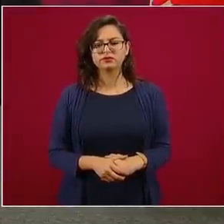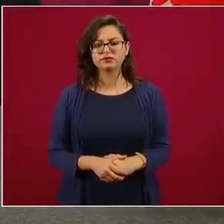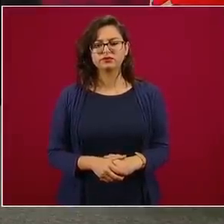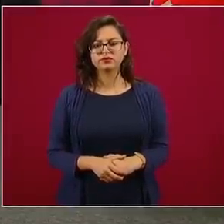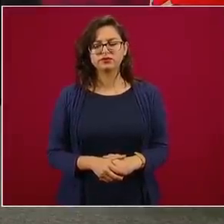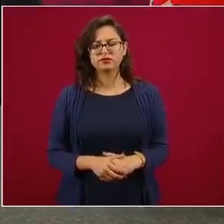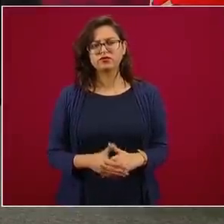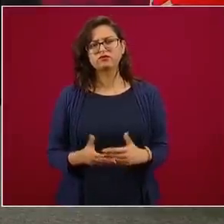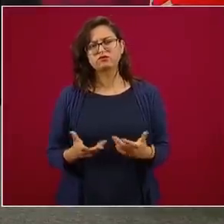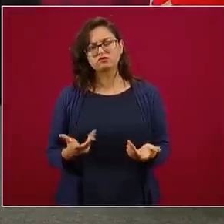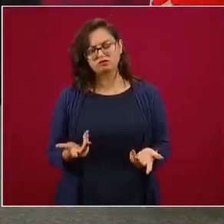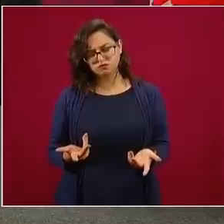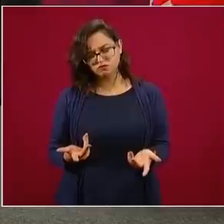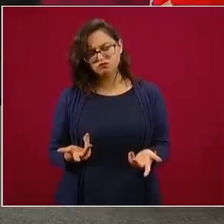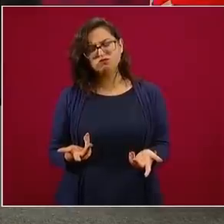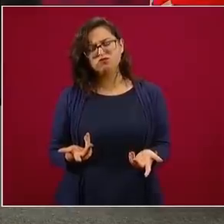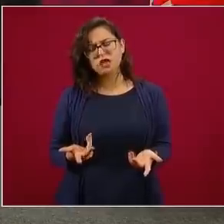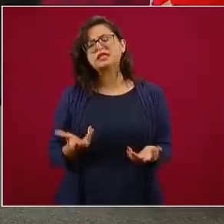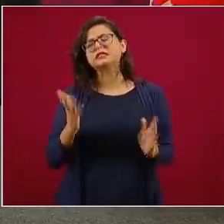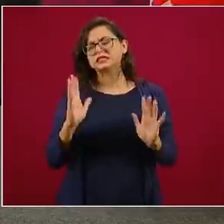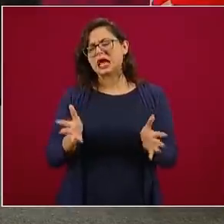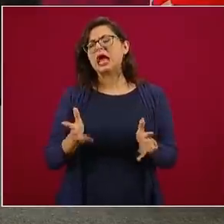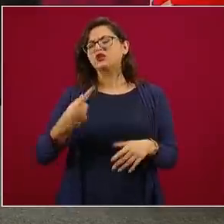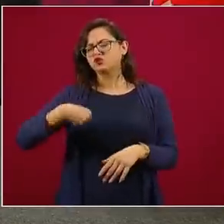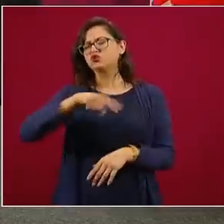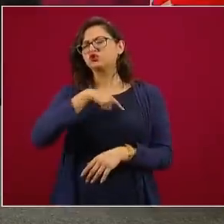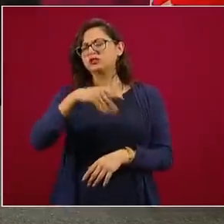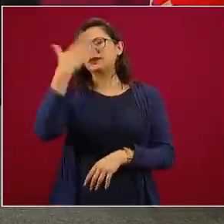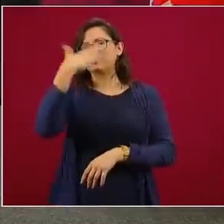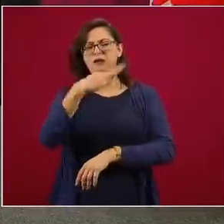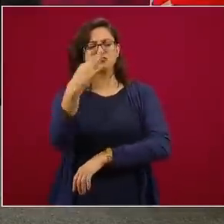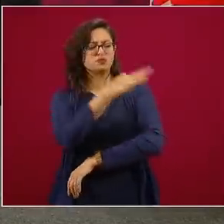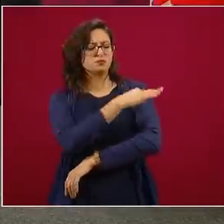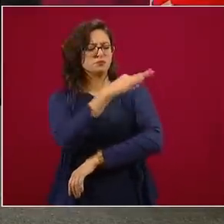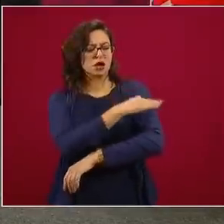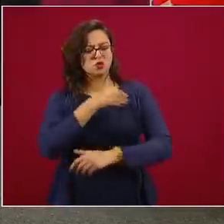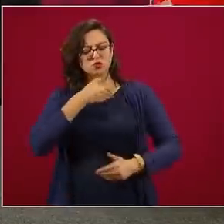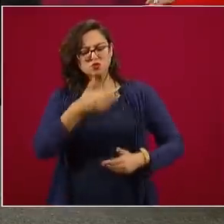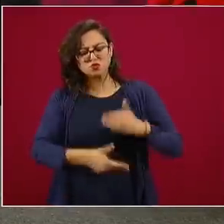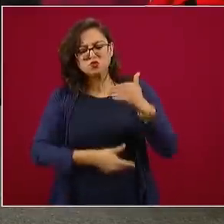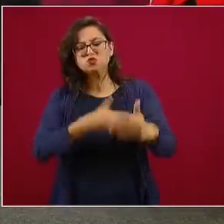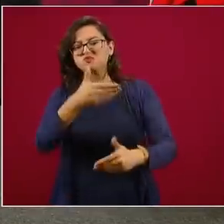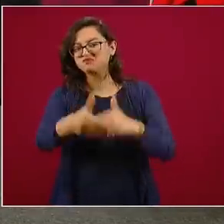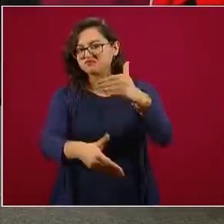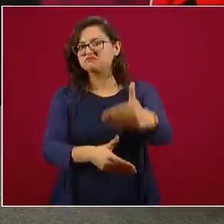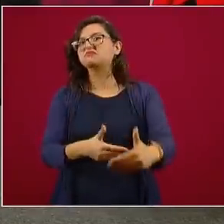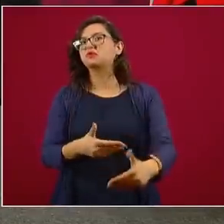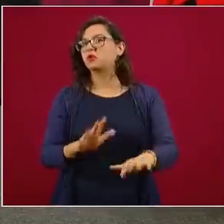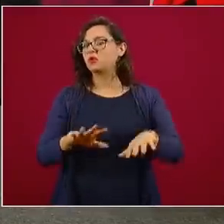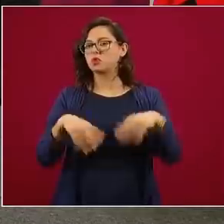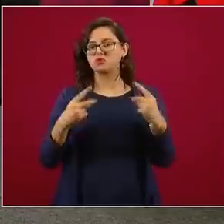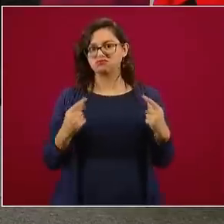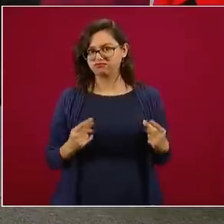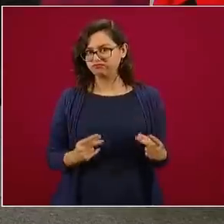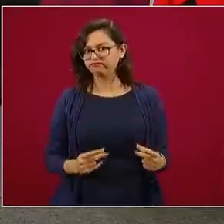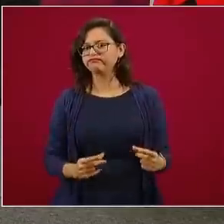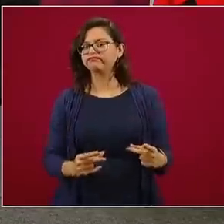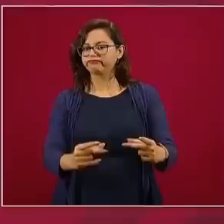esta vacuna en proceso era de las más